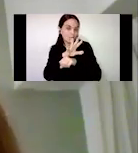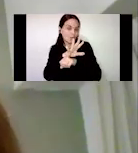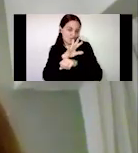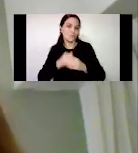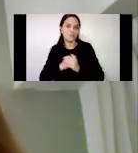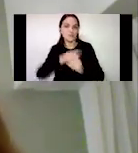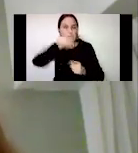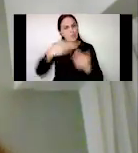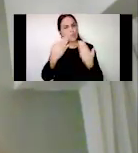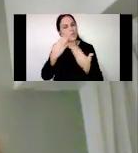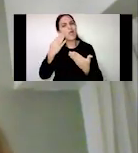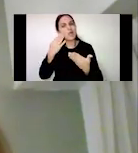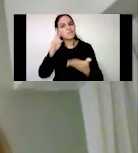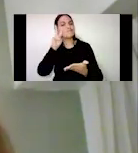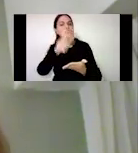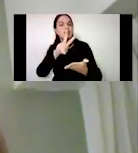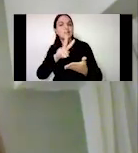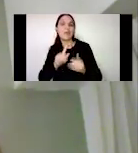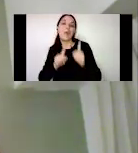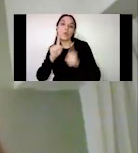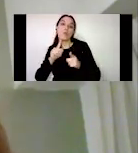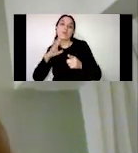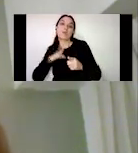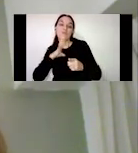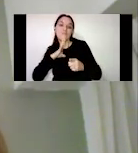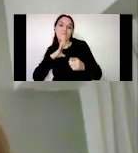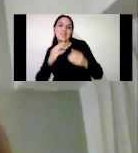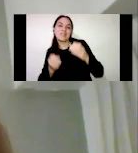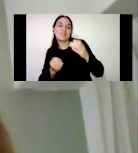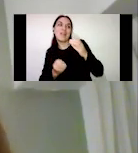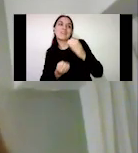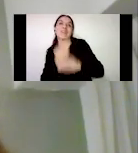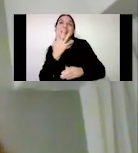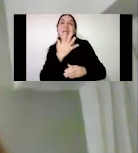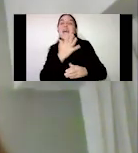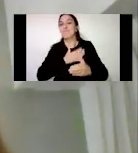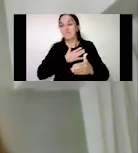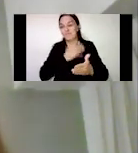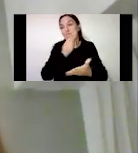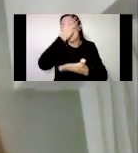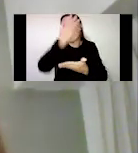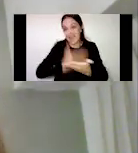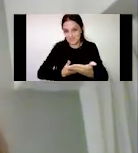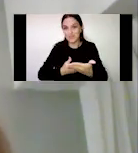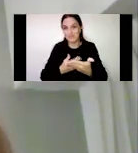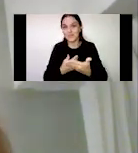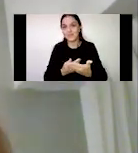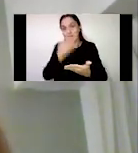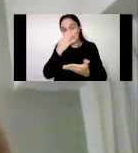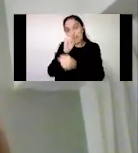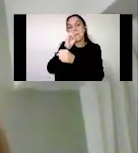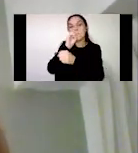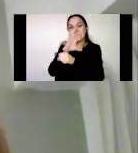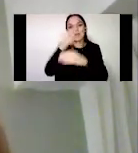puedan, aquellos que todavía no han terminado de confeccionar su propia decla, se los estaremos